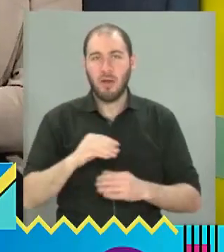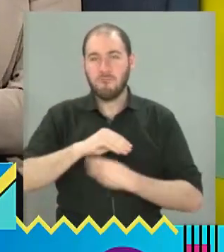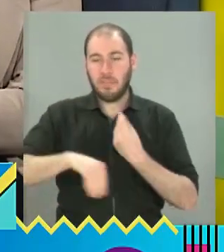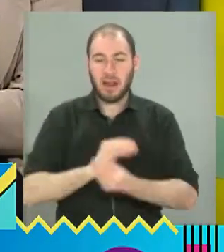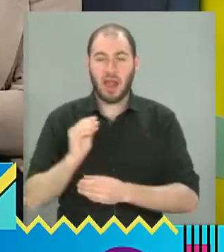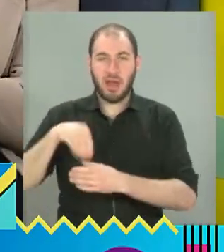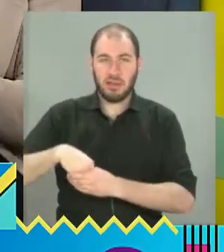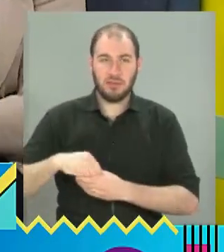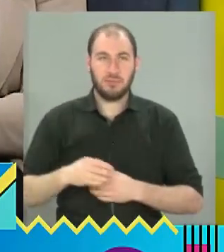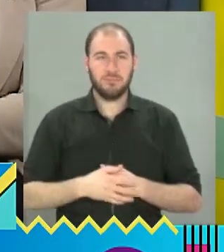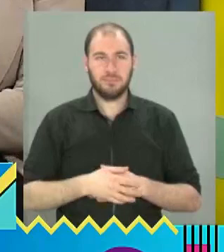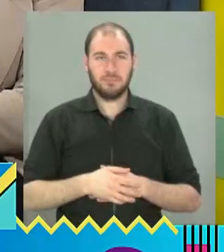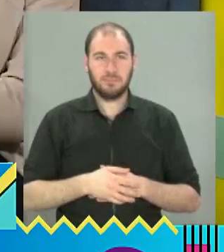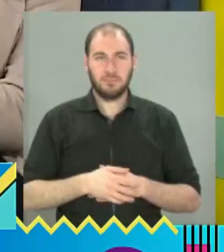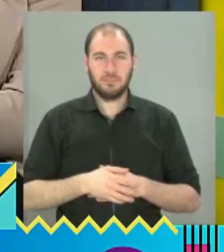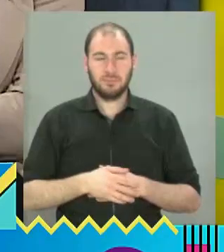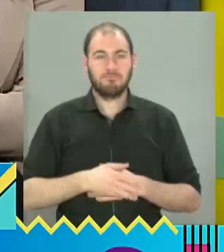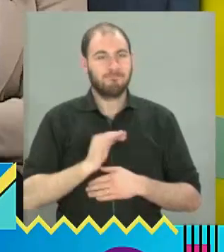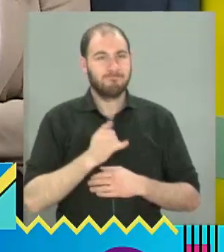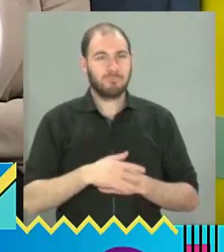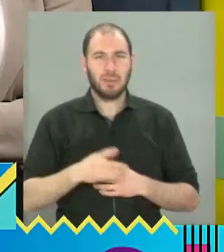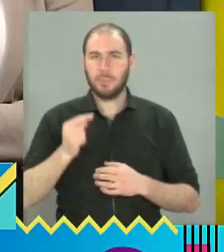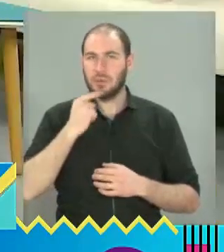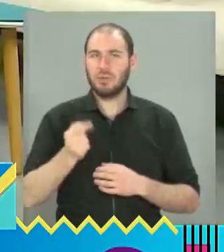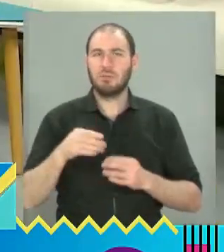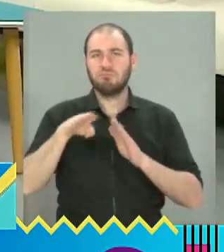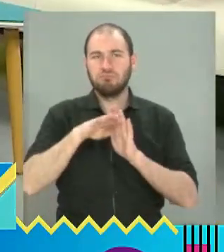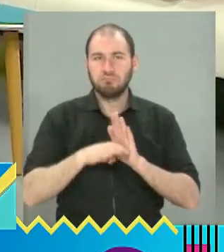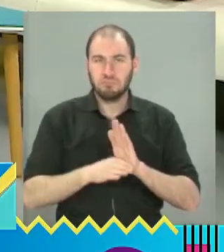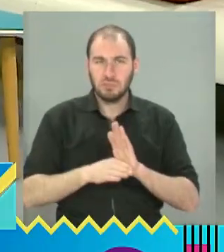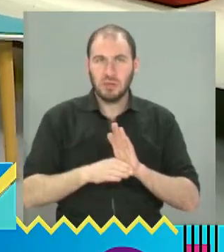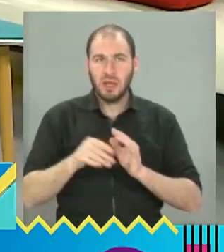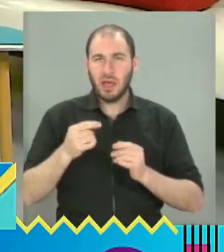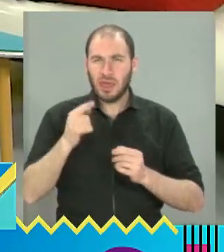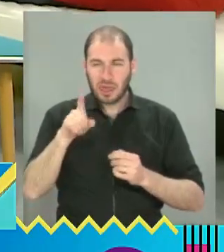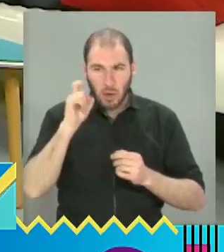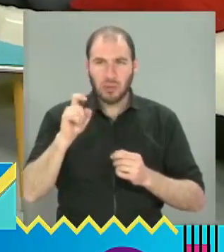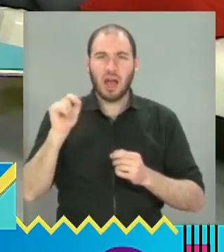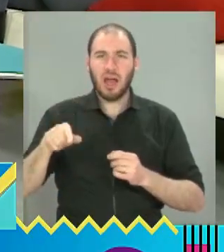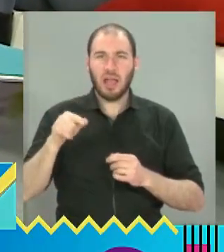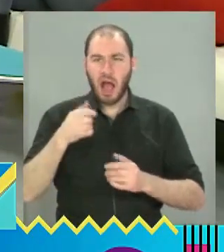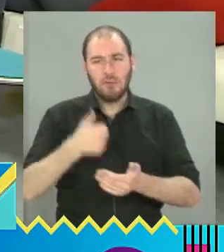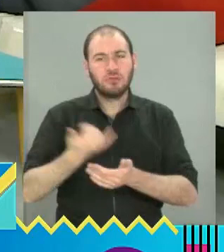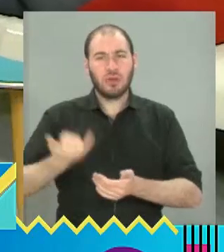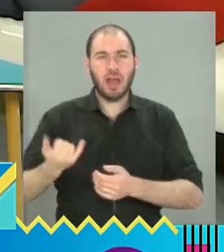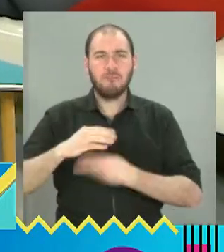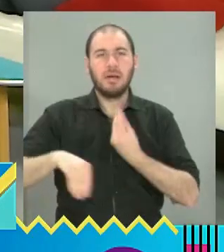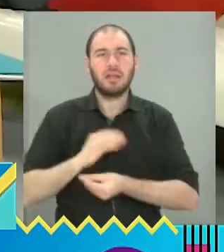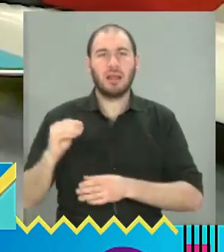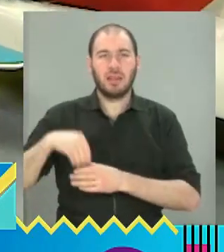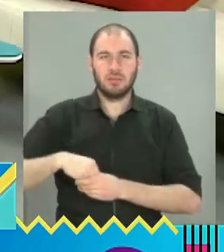su centro, de su grupo familiar directo. ¿Y cuáles son los factores que se identifican en estos casos de abuso